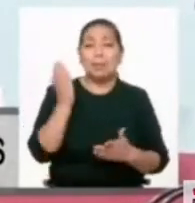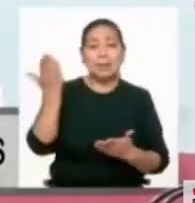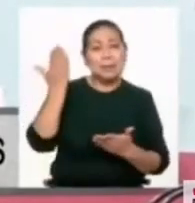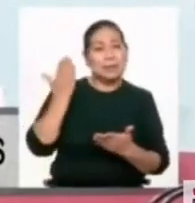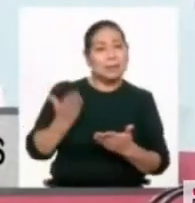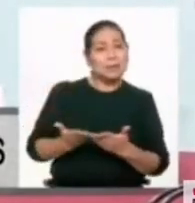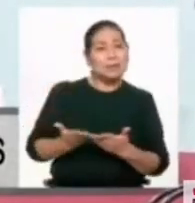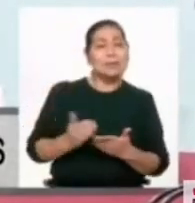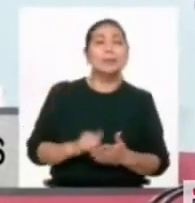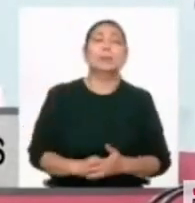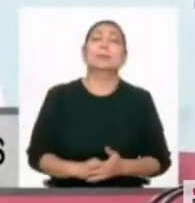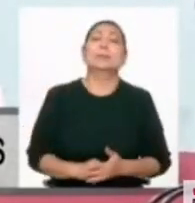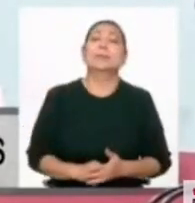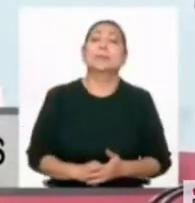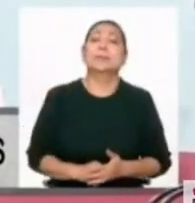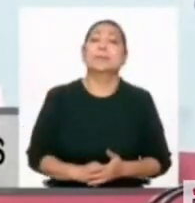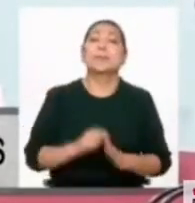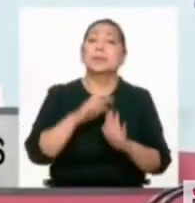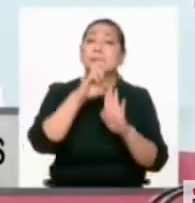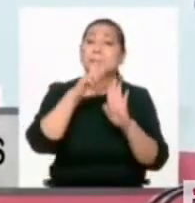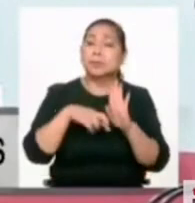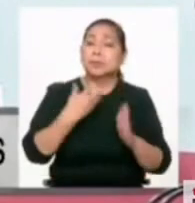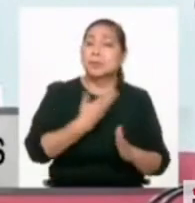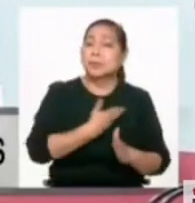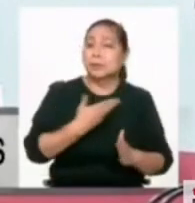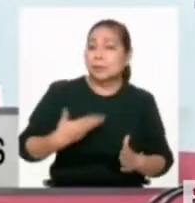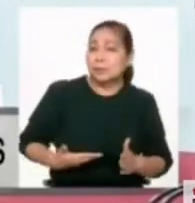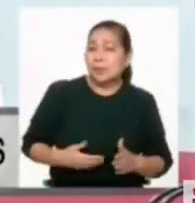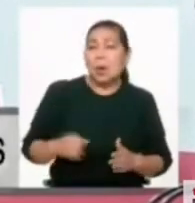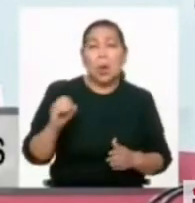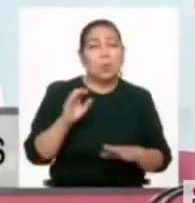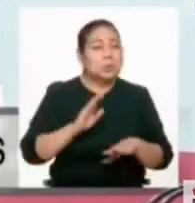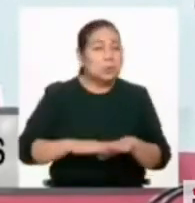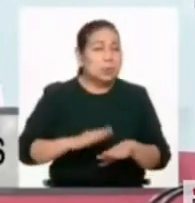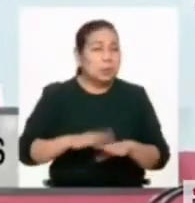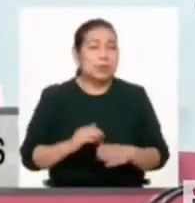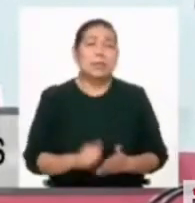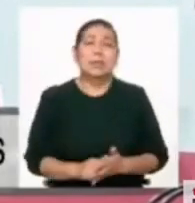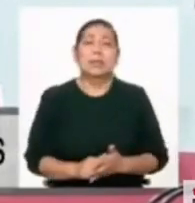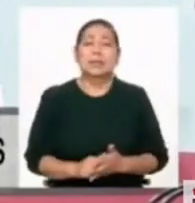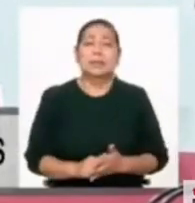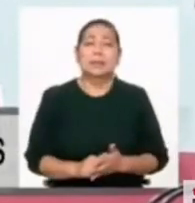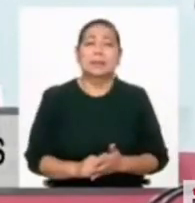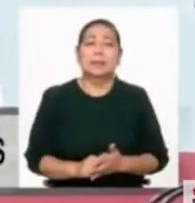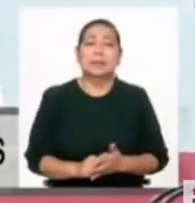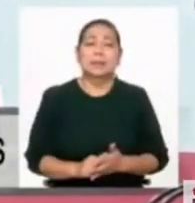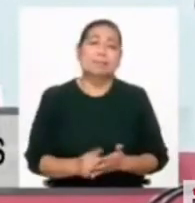decisiones sobre el programa de gobierno o sobre